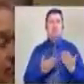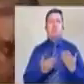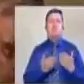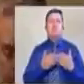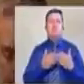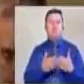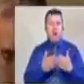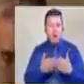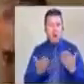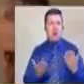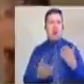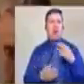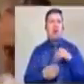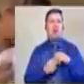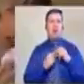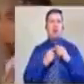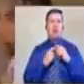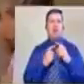con Virgilio Barcos,